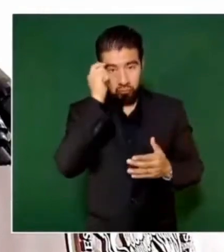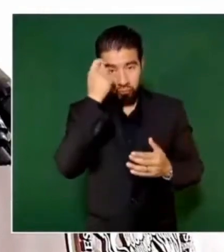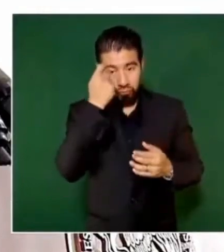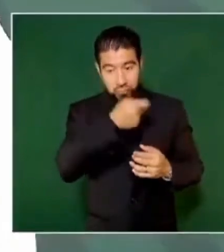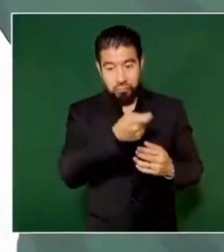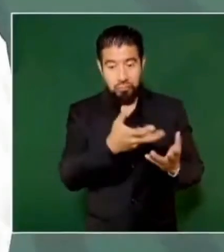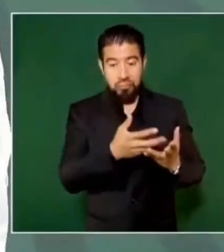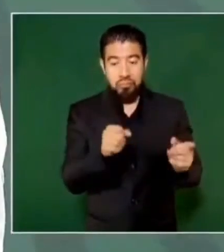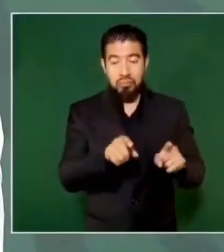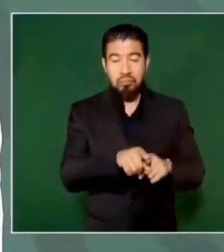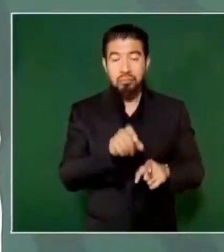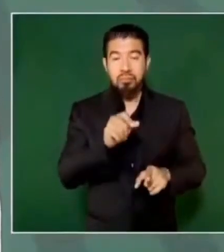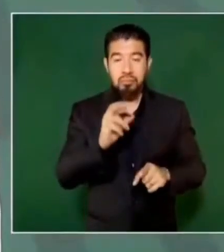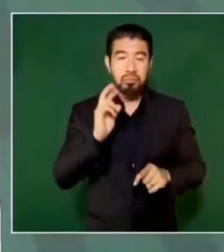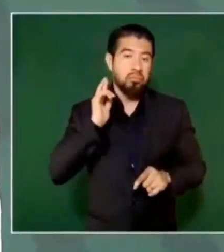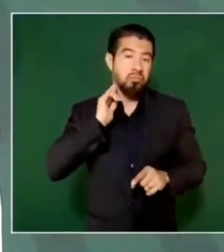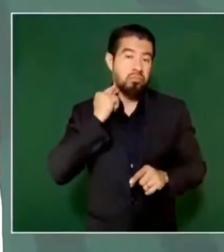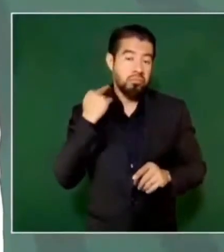robots.